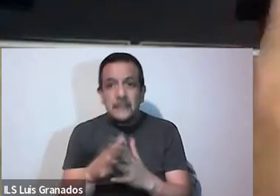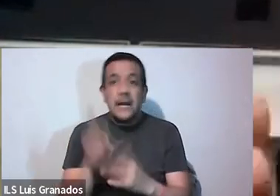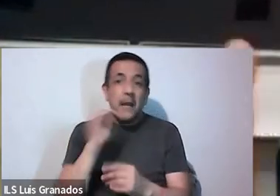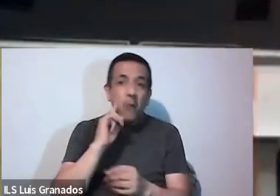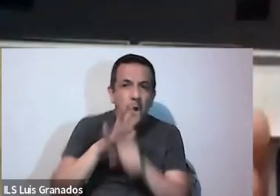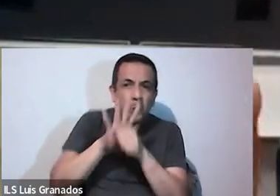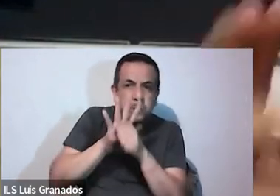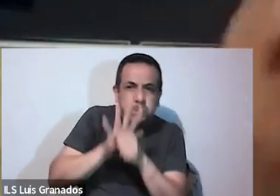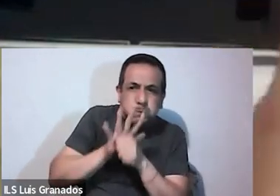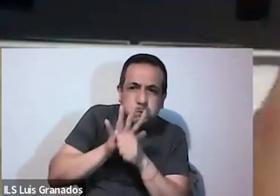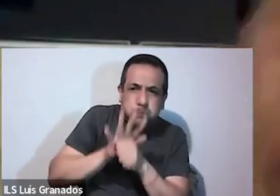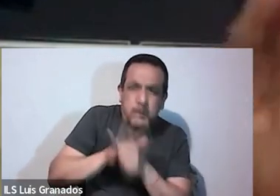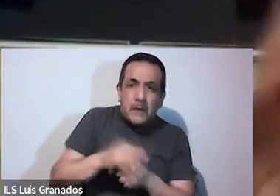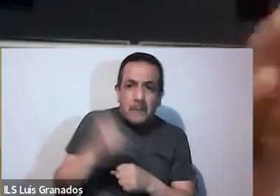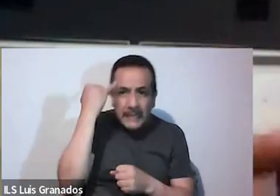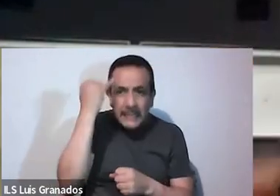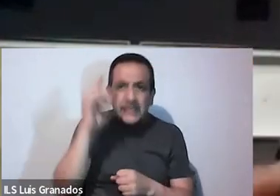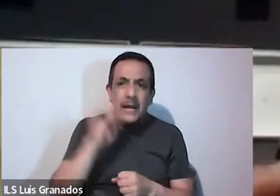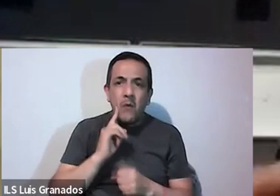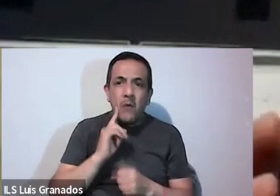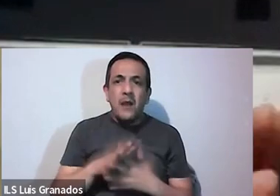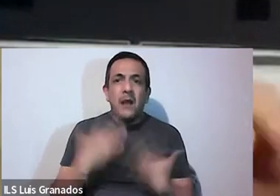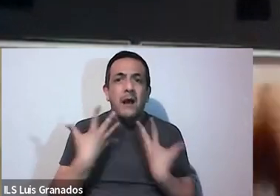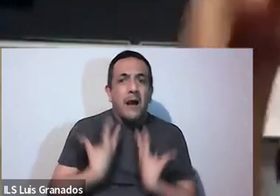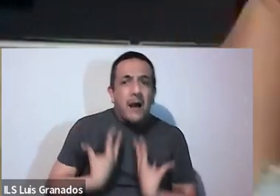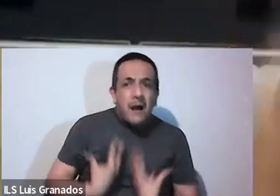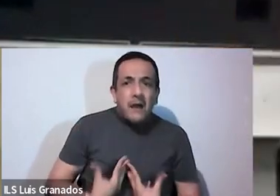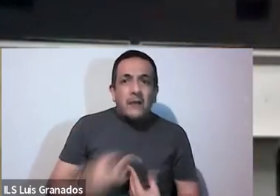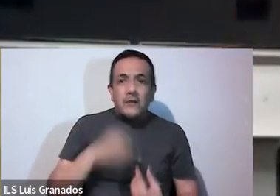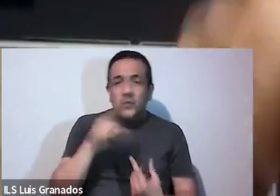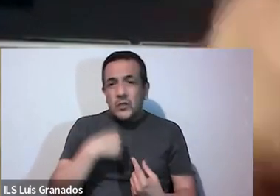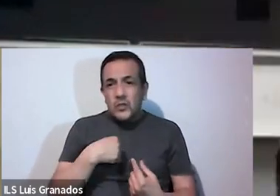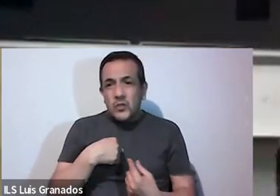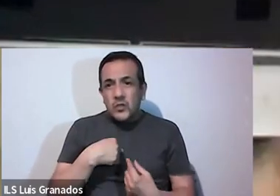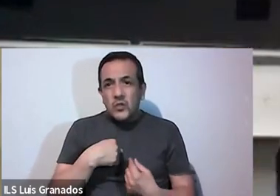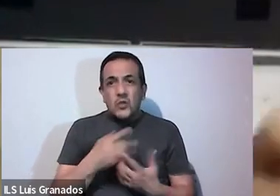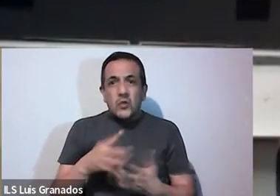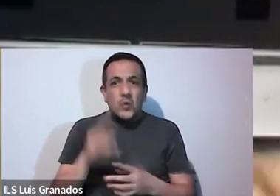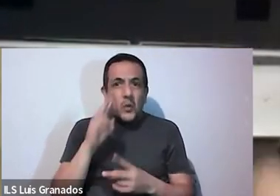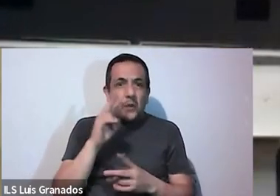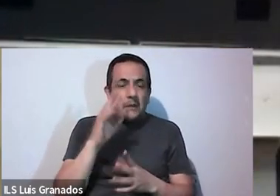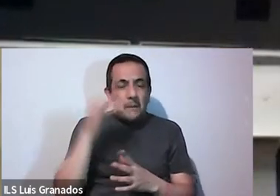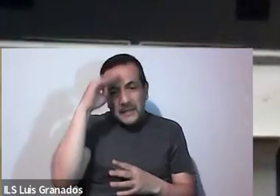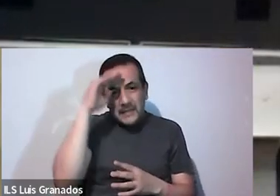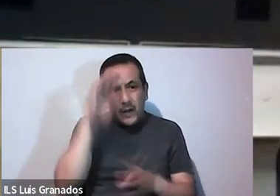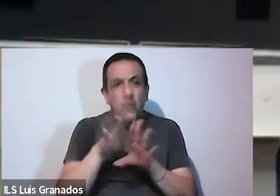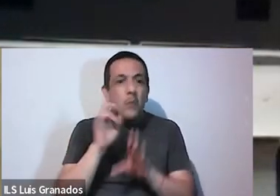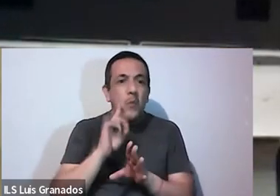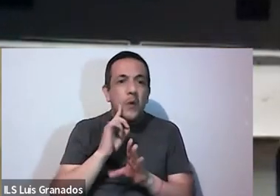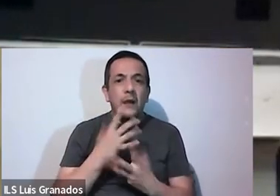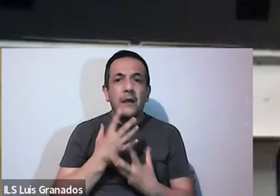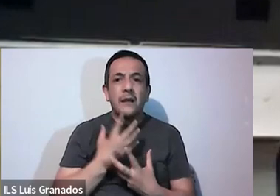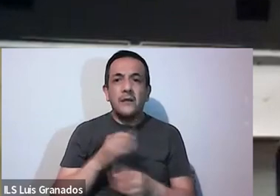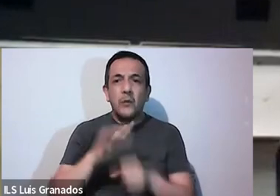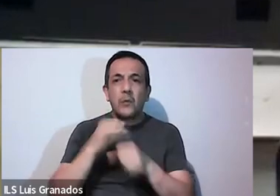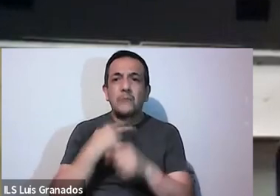el espanto. O sea, si tenemos la capacidad de imaginarnos el estrés que vivió esta mujer en este momento, fue